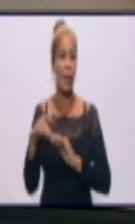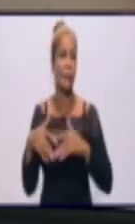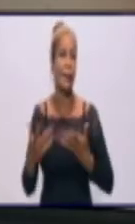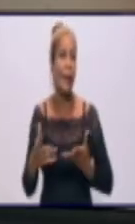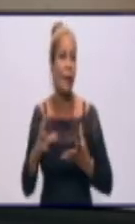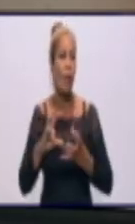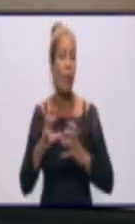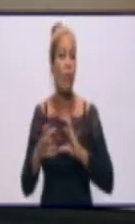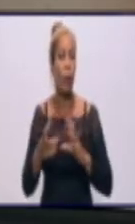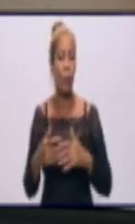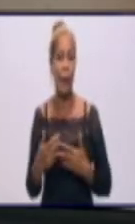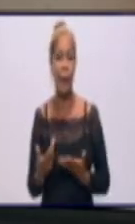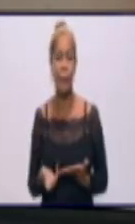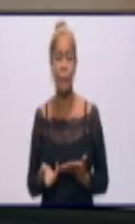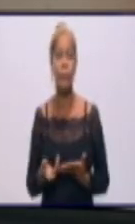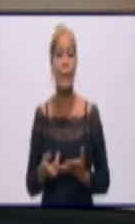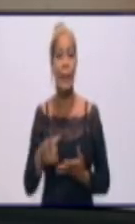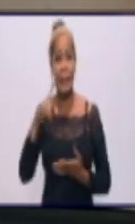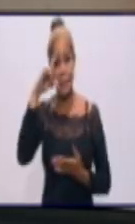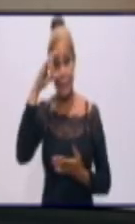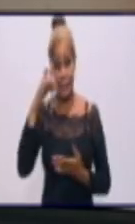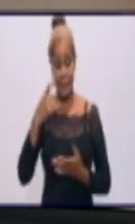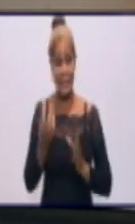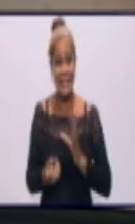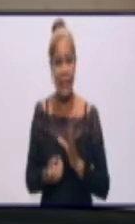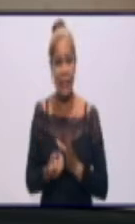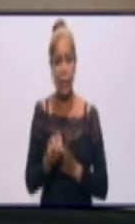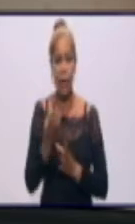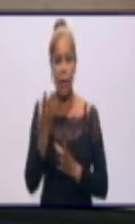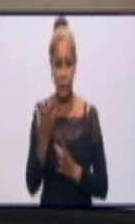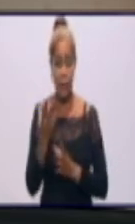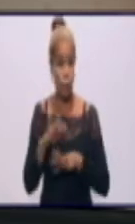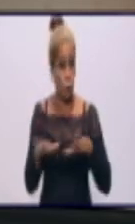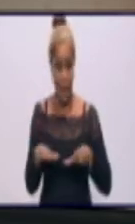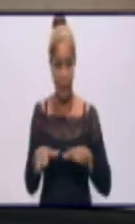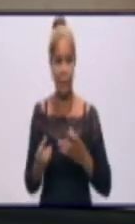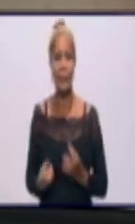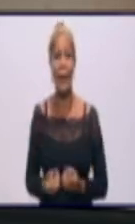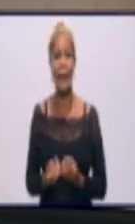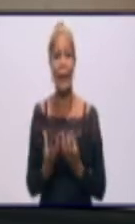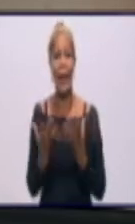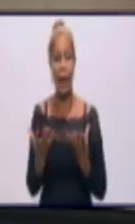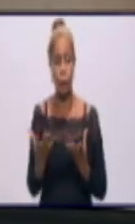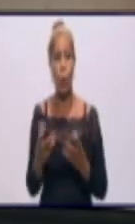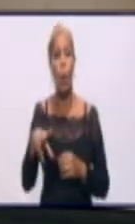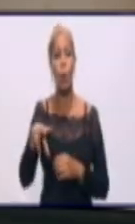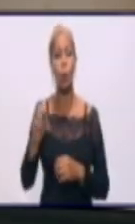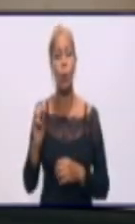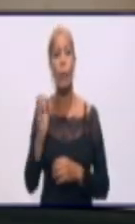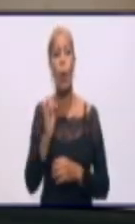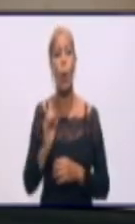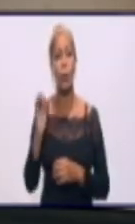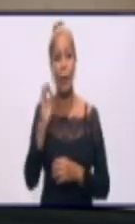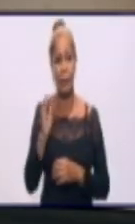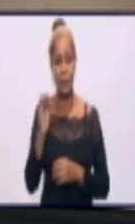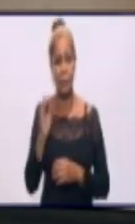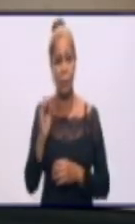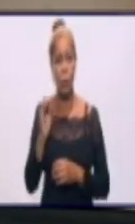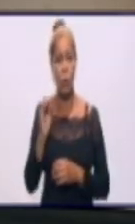rectora. Se crearía un nuevo, o está creado, un nuevo organismo de la Administración Central del